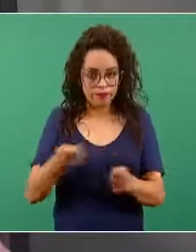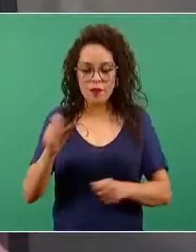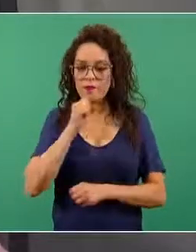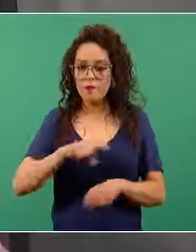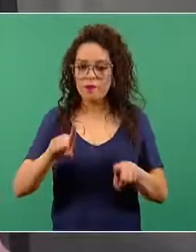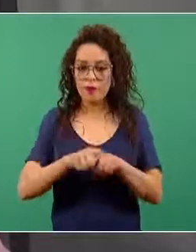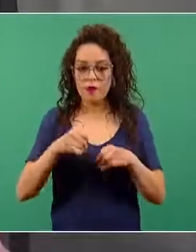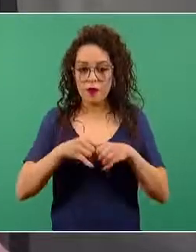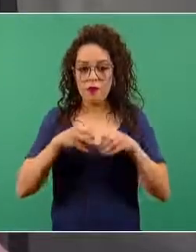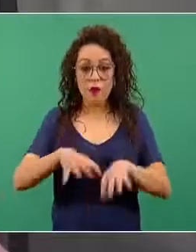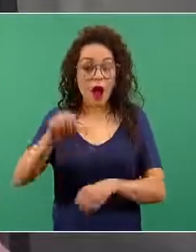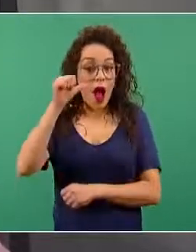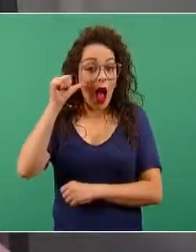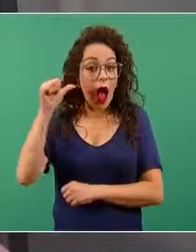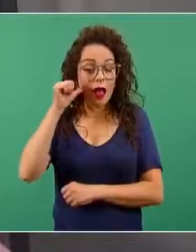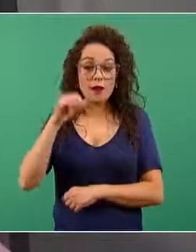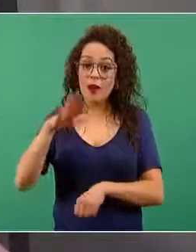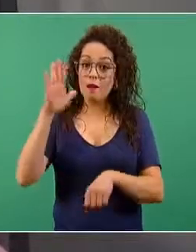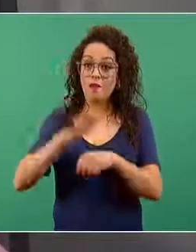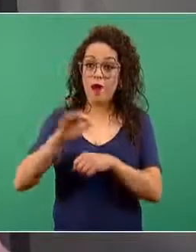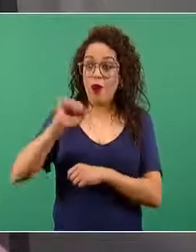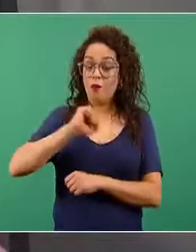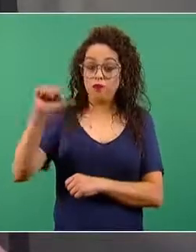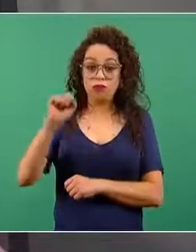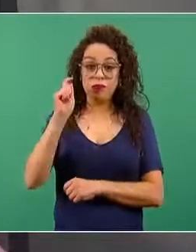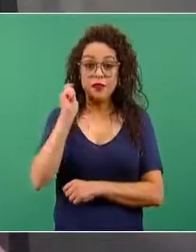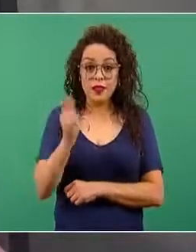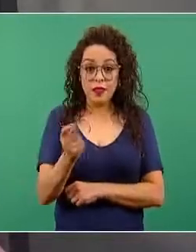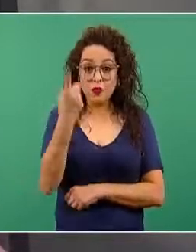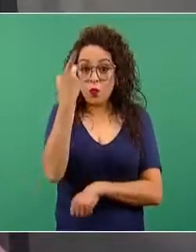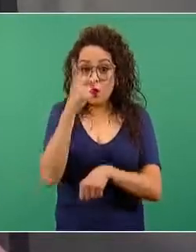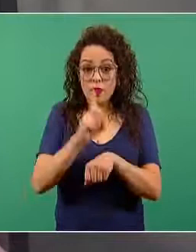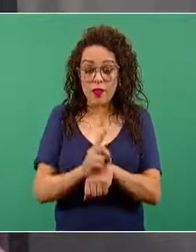cifra récord de vacunación en un día,